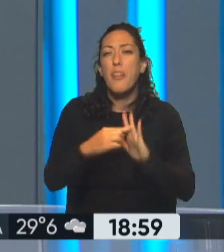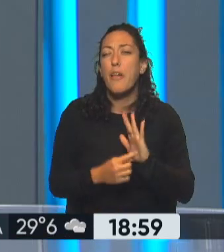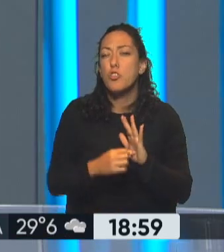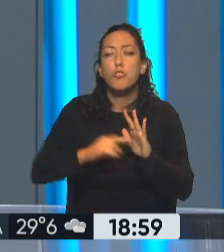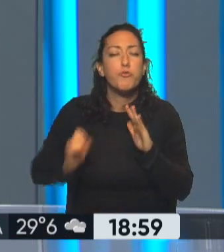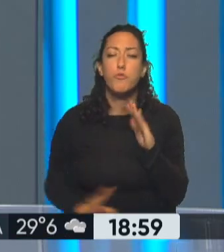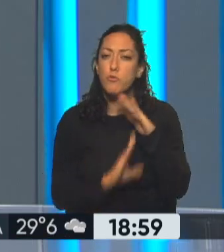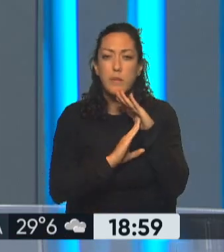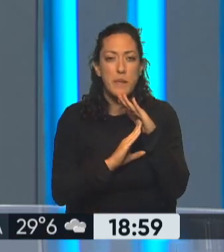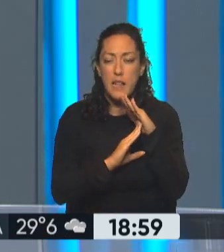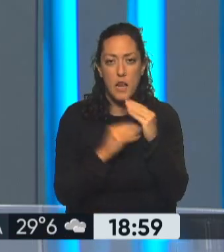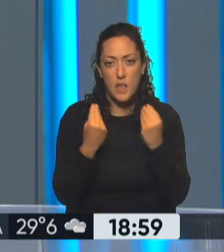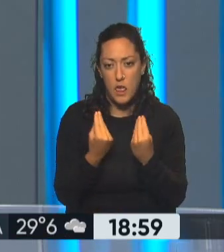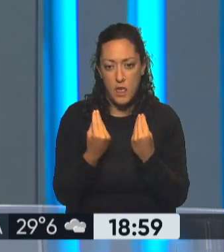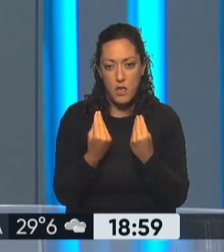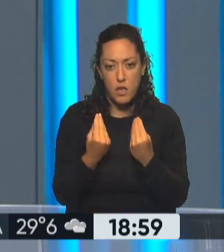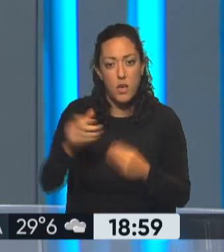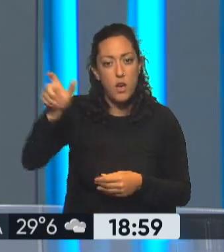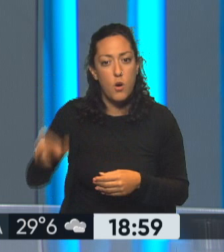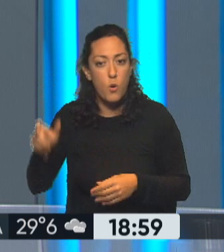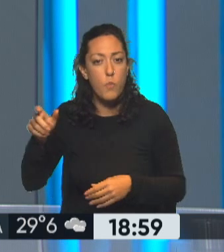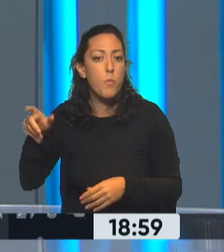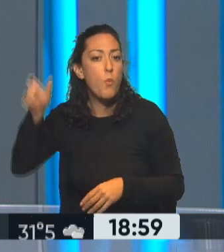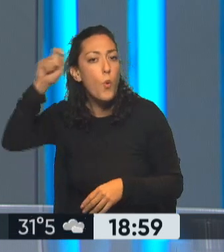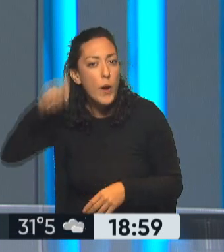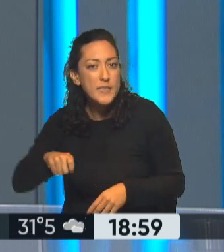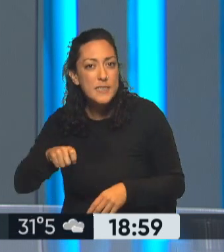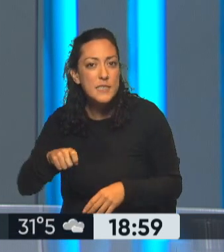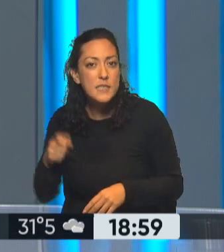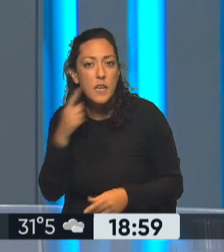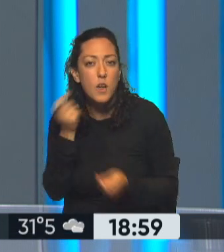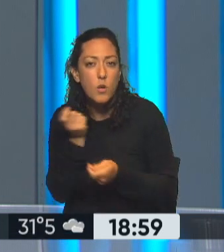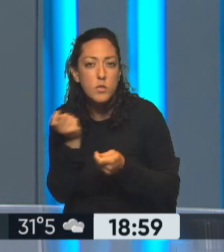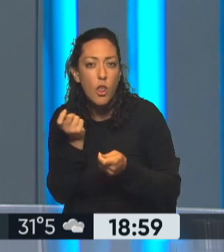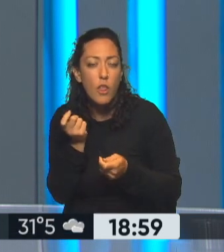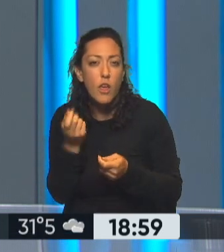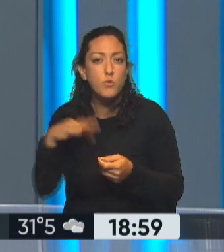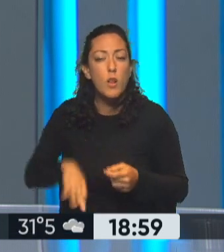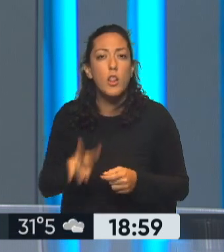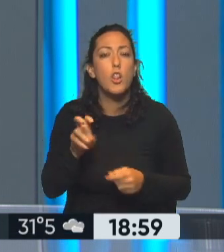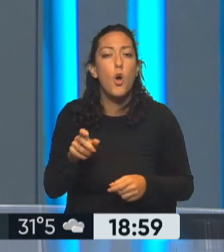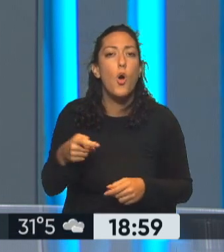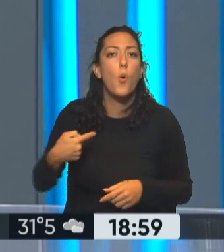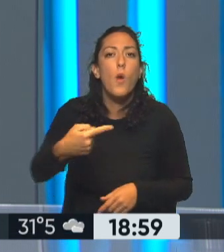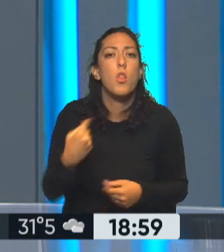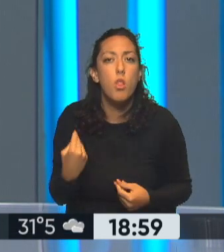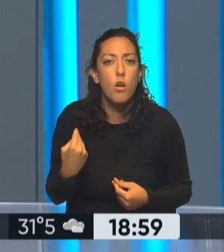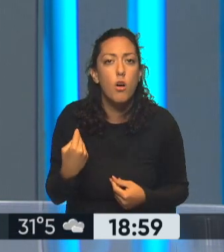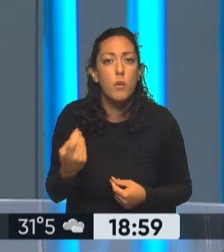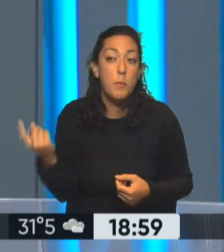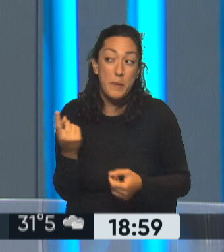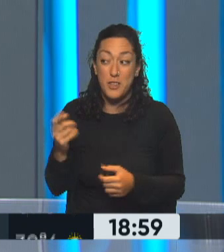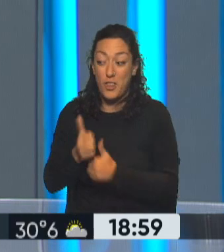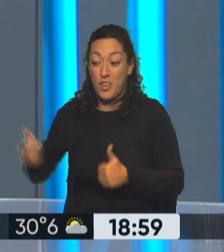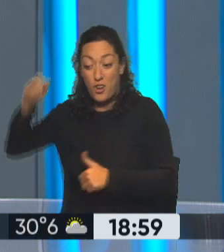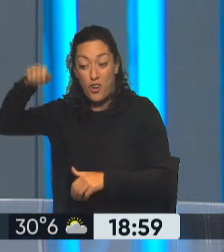qué momento pidió Rosenkrantz la regulación de Ahí va. honorarios? Cuando ya era integrante de la Corte. Así que bueno. llegó a la Corte Suprema Y y le después pidió